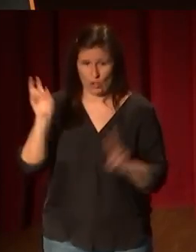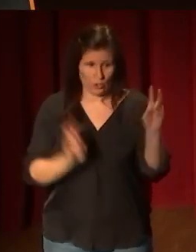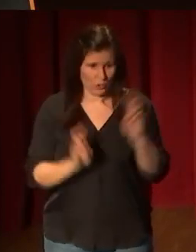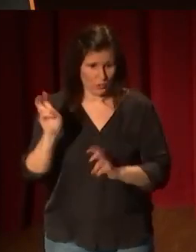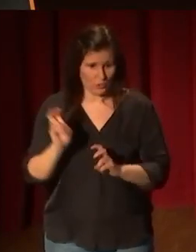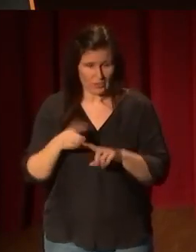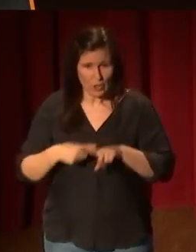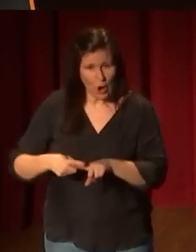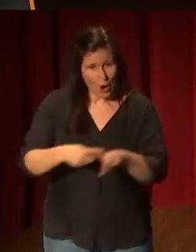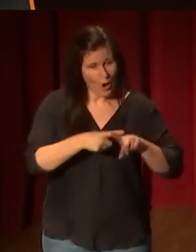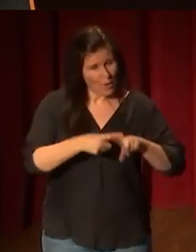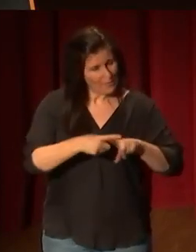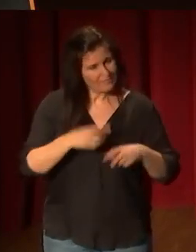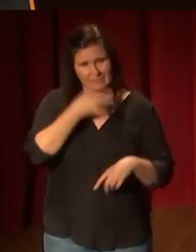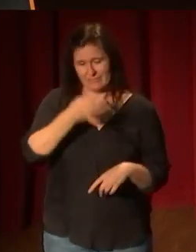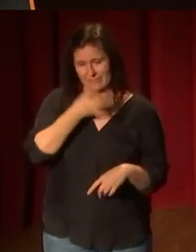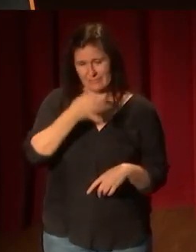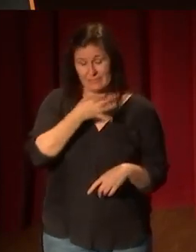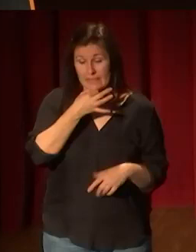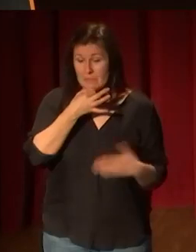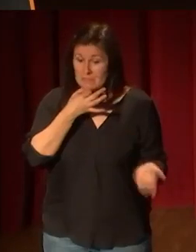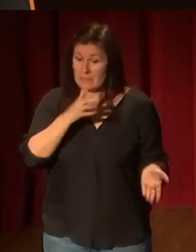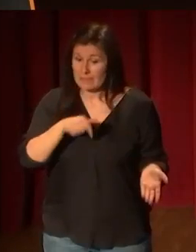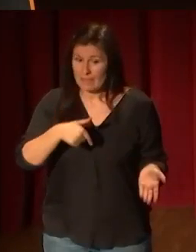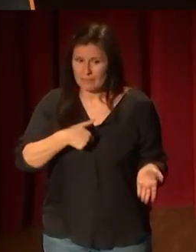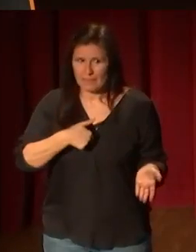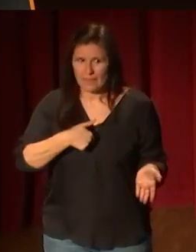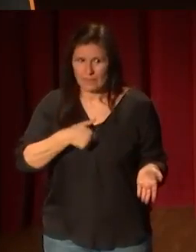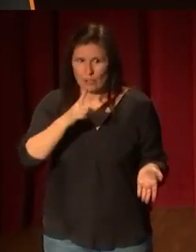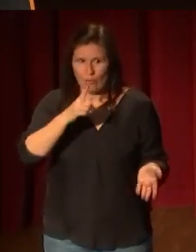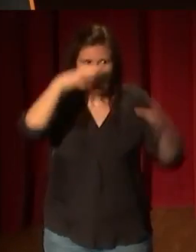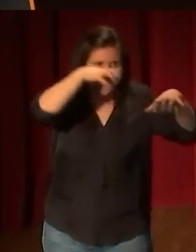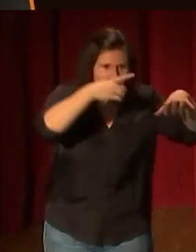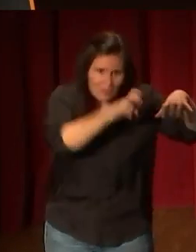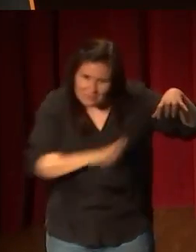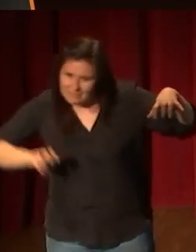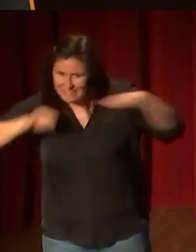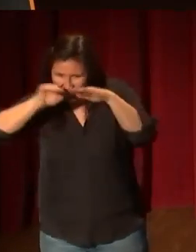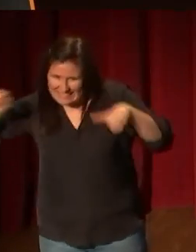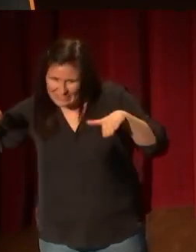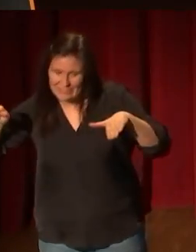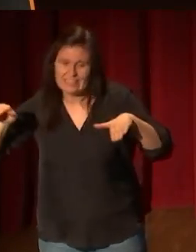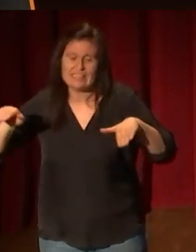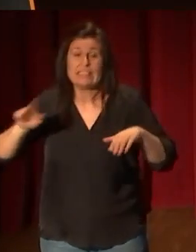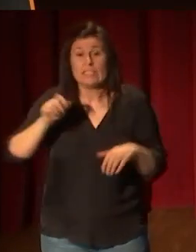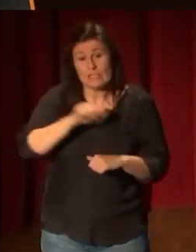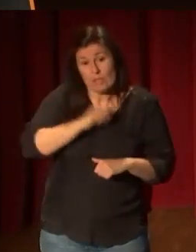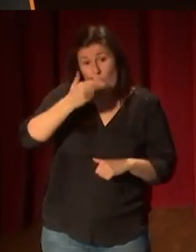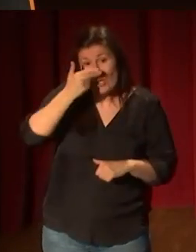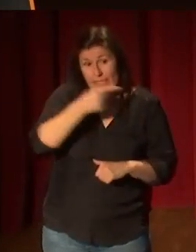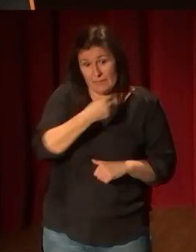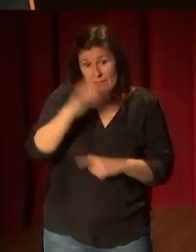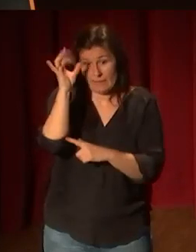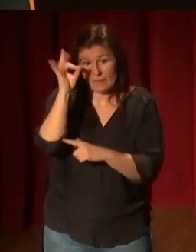aquí compartiendo la tarde conmigo y bueno también librándose de la lluvia y espero que sea de su interés vamos a hablar